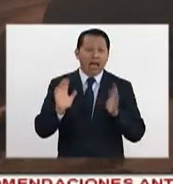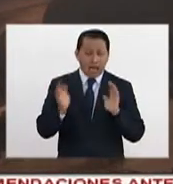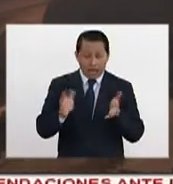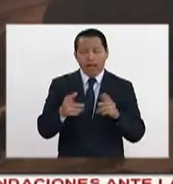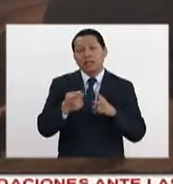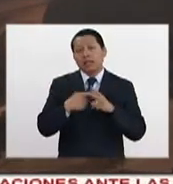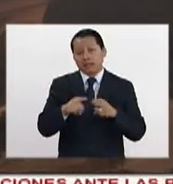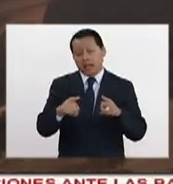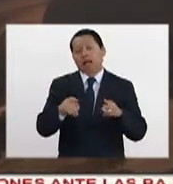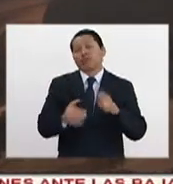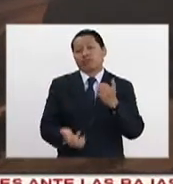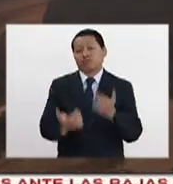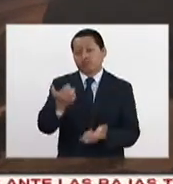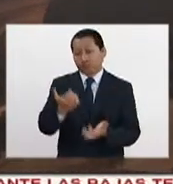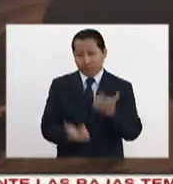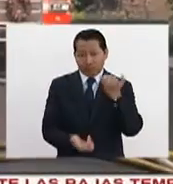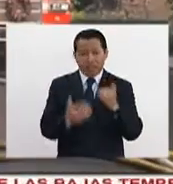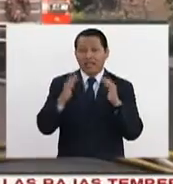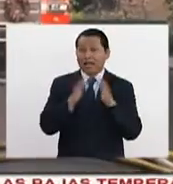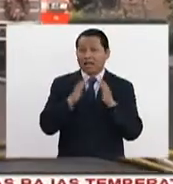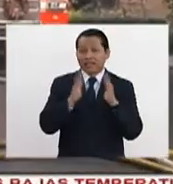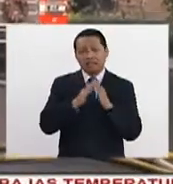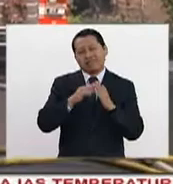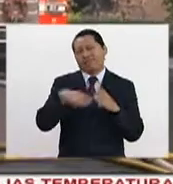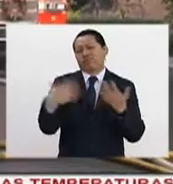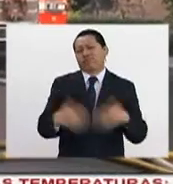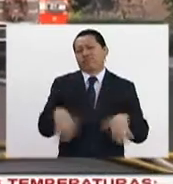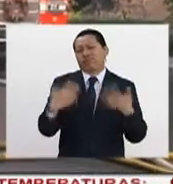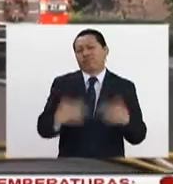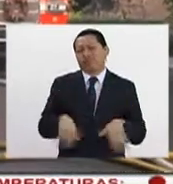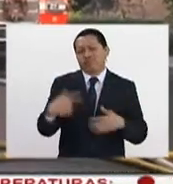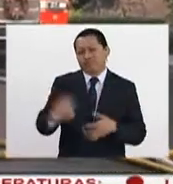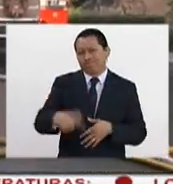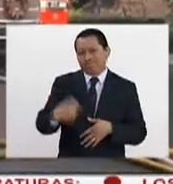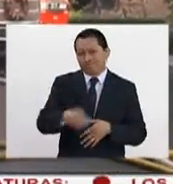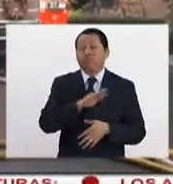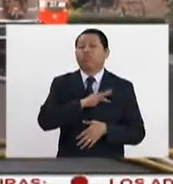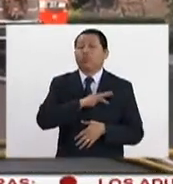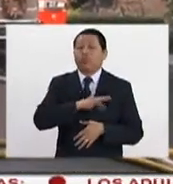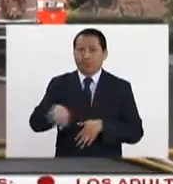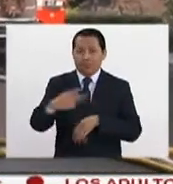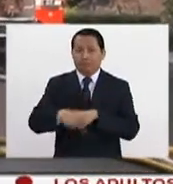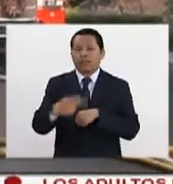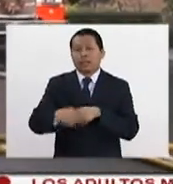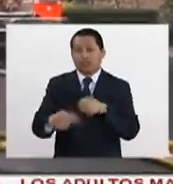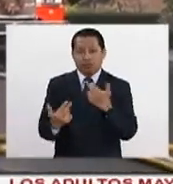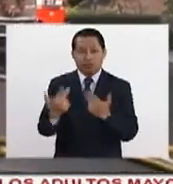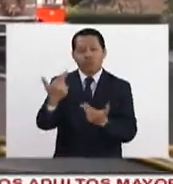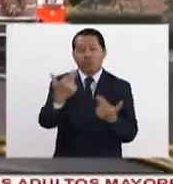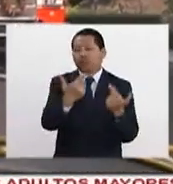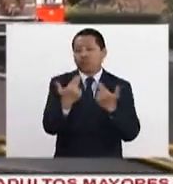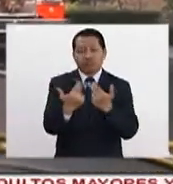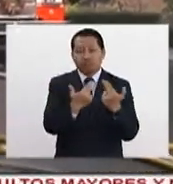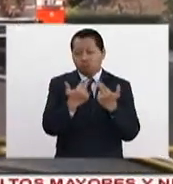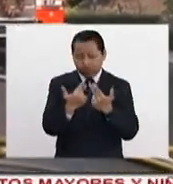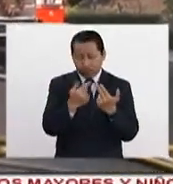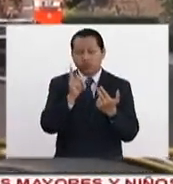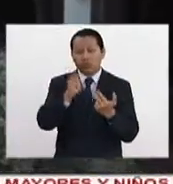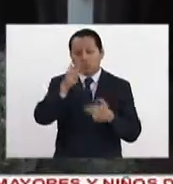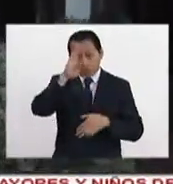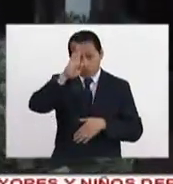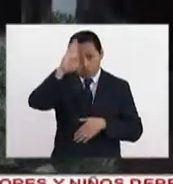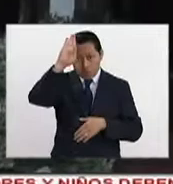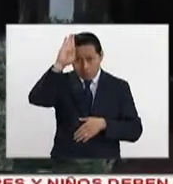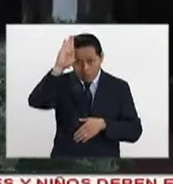las llamas. Viviendas de millones de dólares corren el riesgo de ser reducidas prácticamente a cenizas. Los bomberos aún